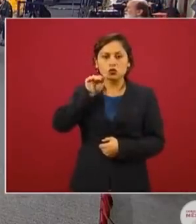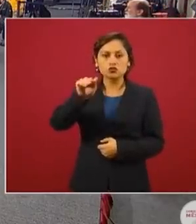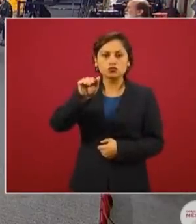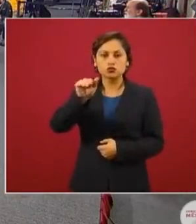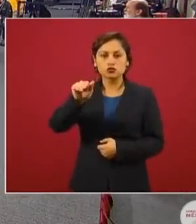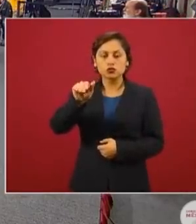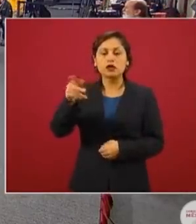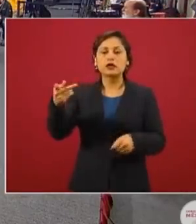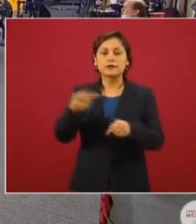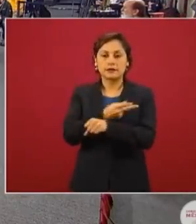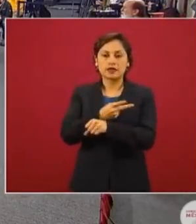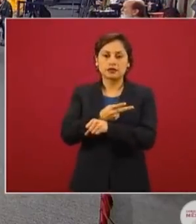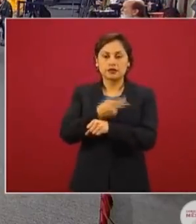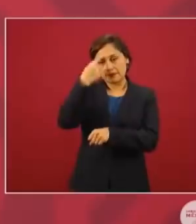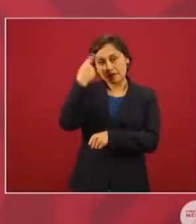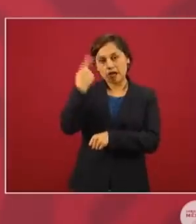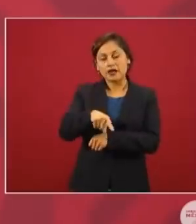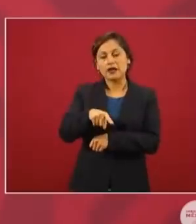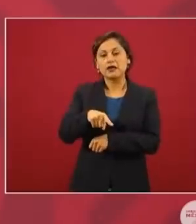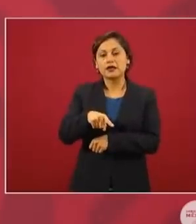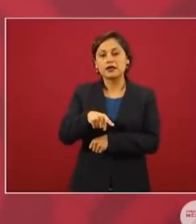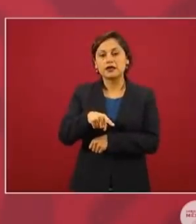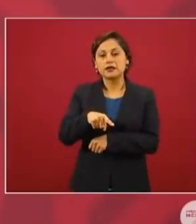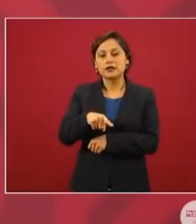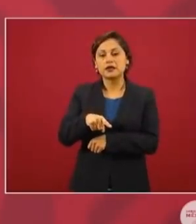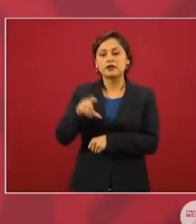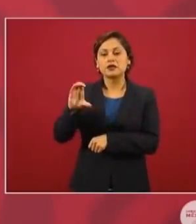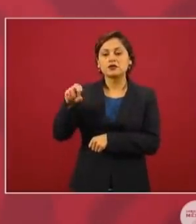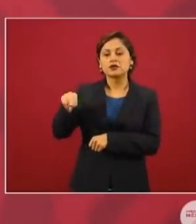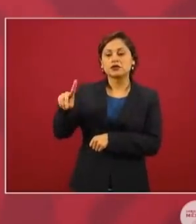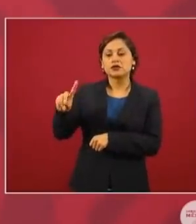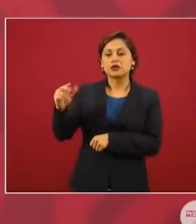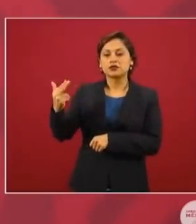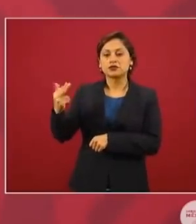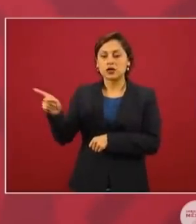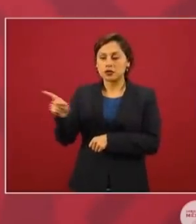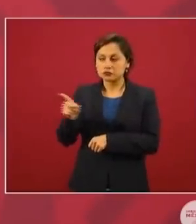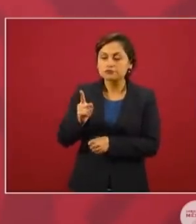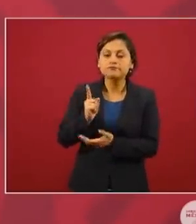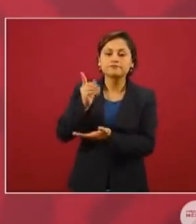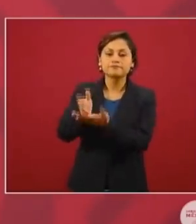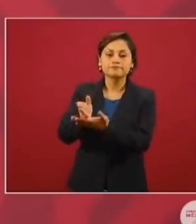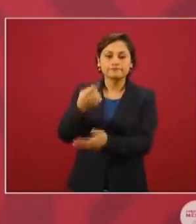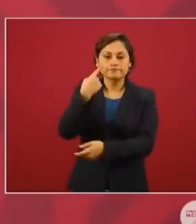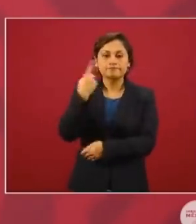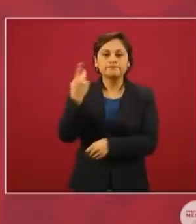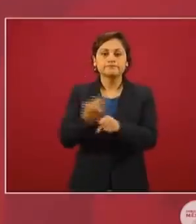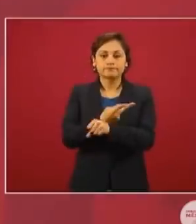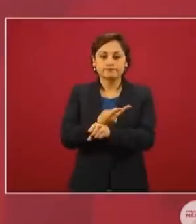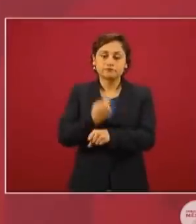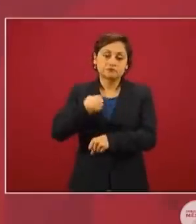la intervención de la Comisión Nacional de Derechos Humanos. Eso es lo que podemos hacer.